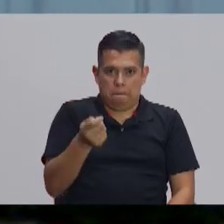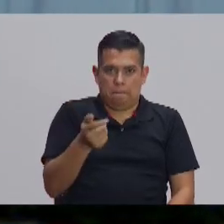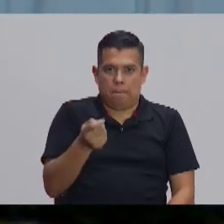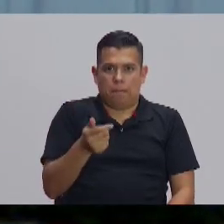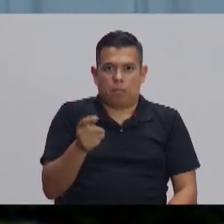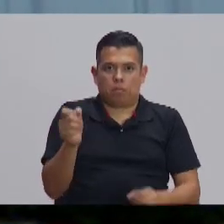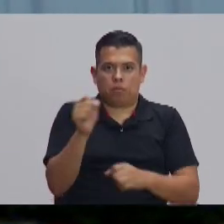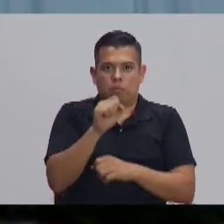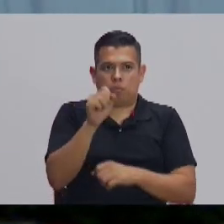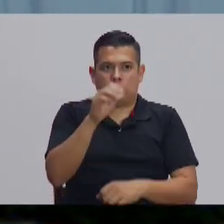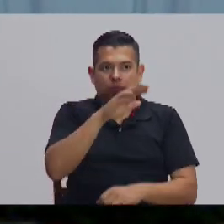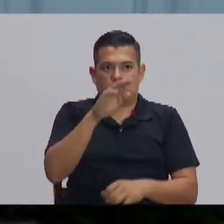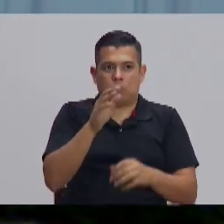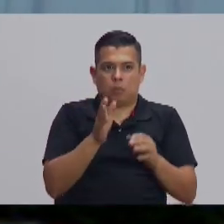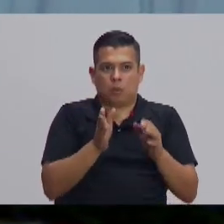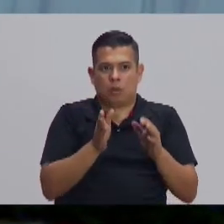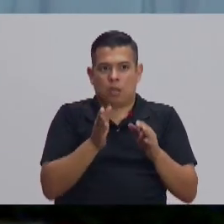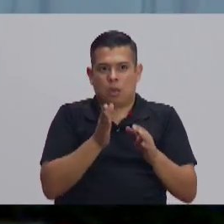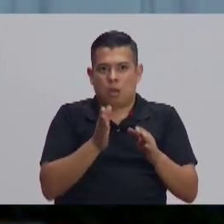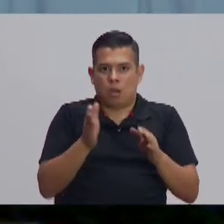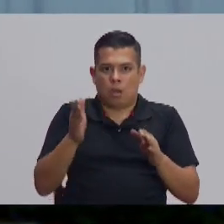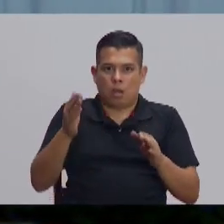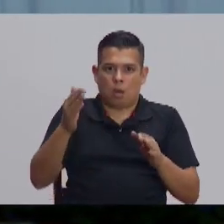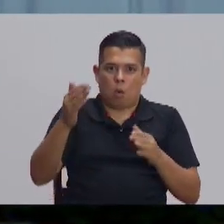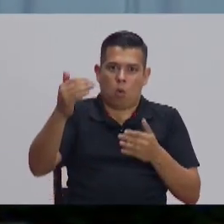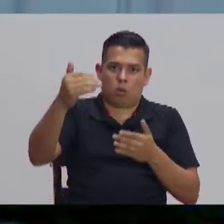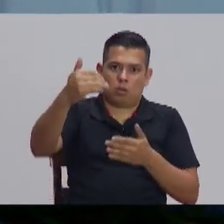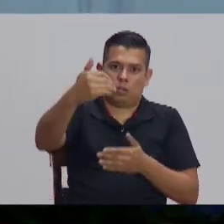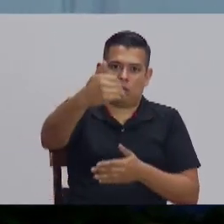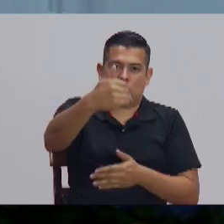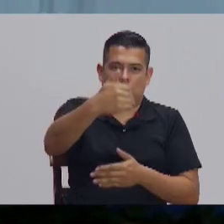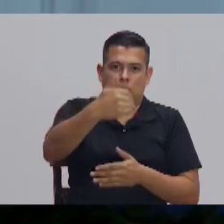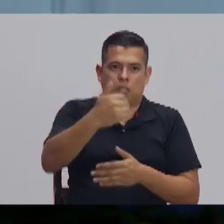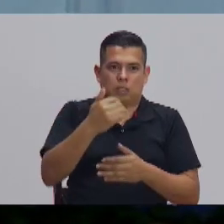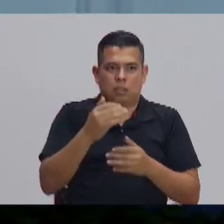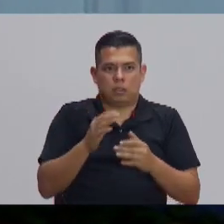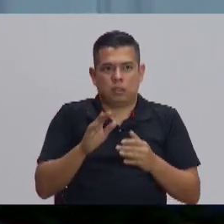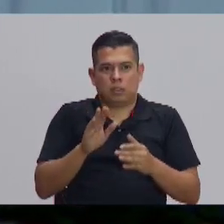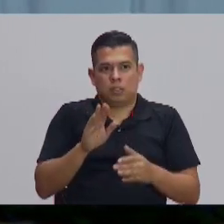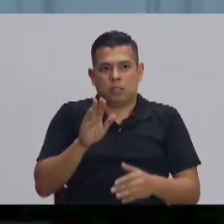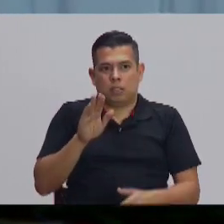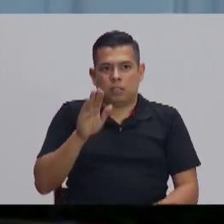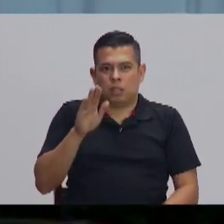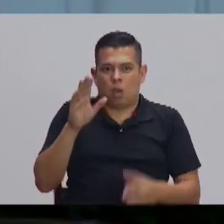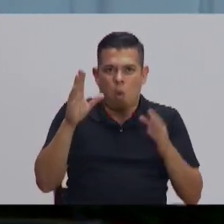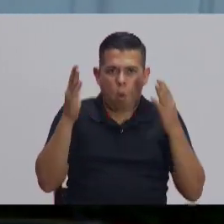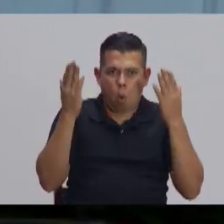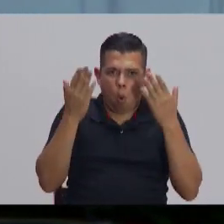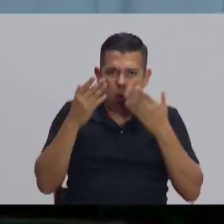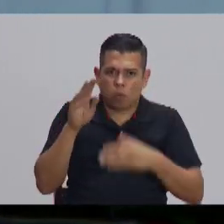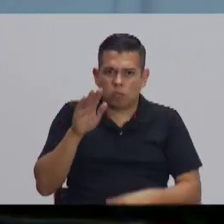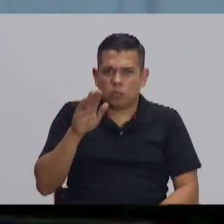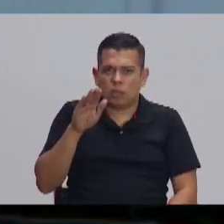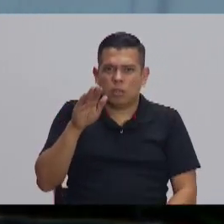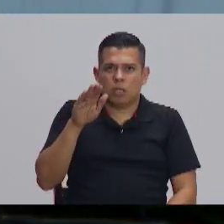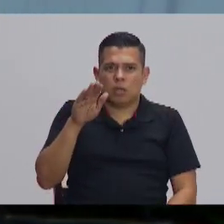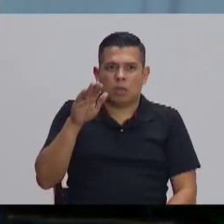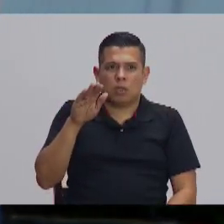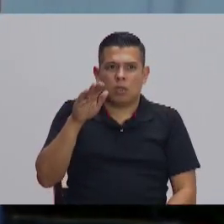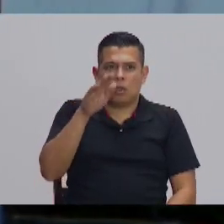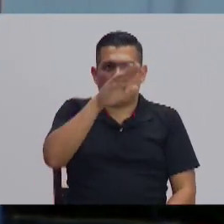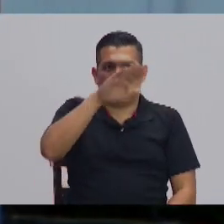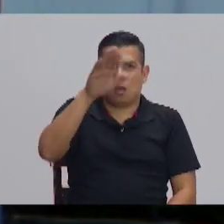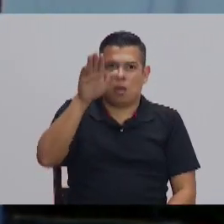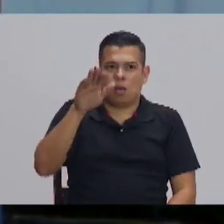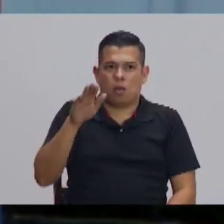vengo yo y digo un viraje como para salir de regreso cuando yo subo en aquella oscuridad el pickup de la